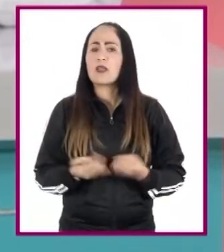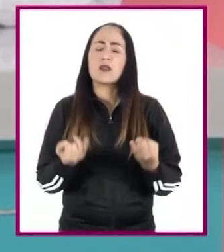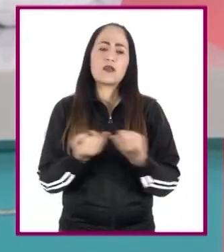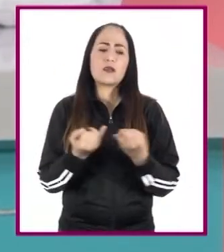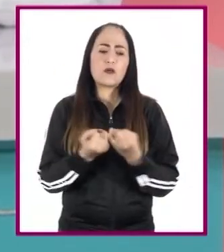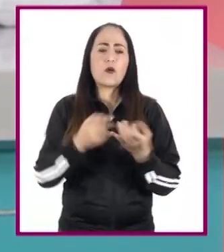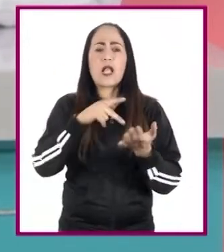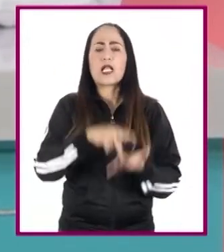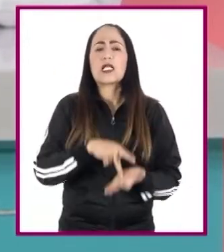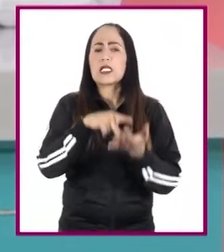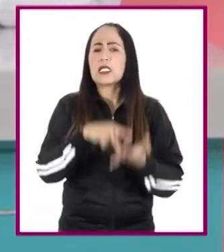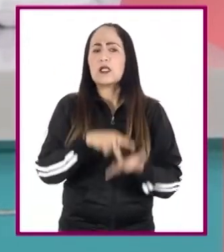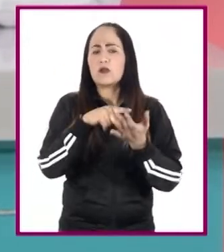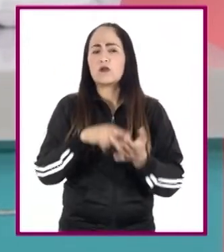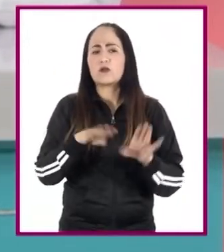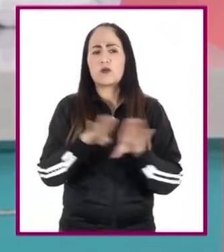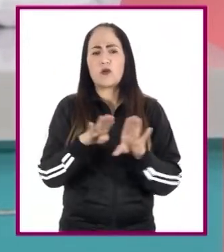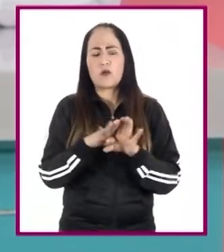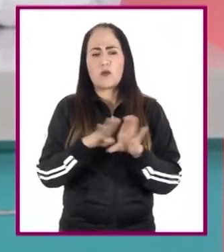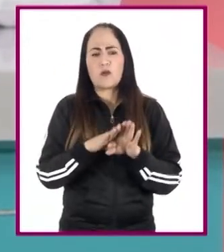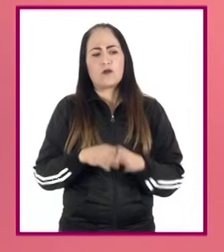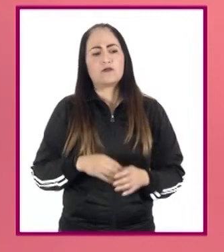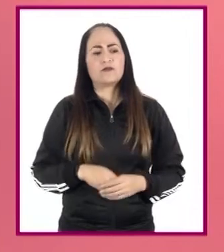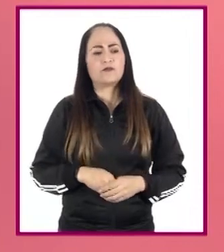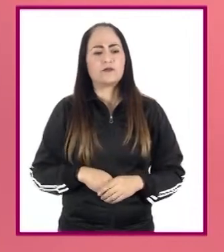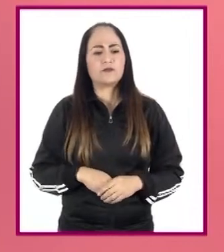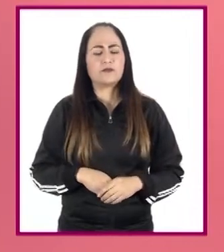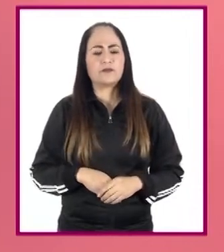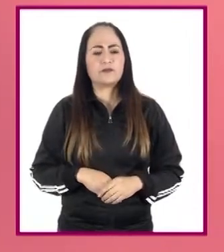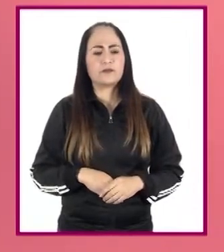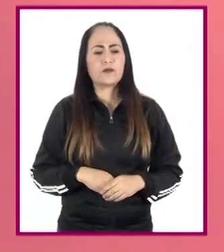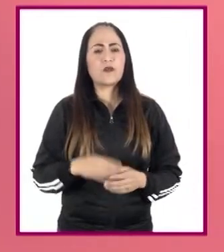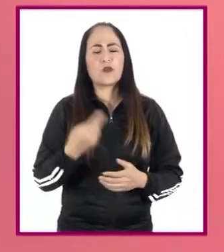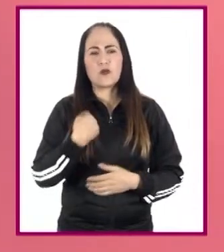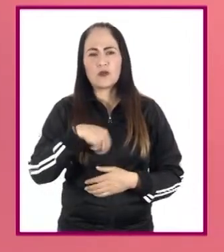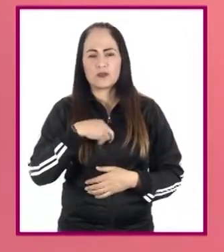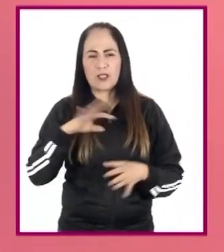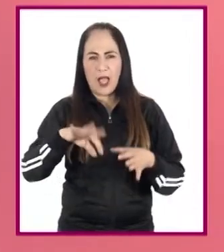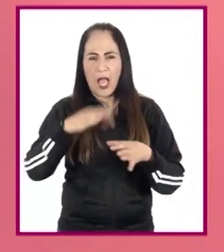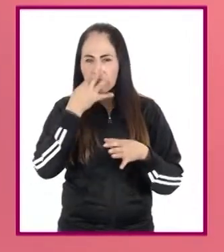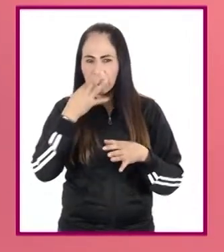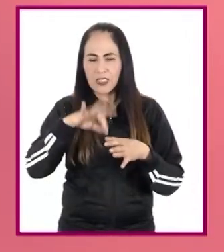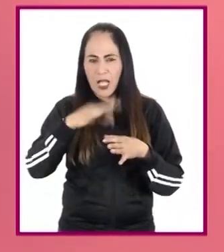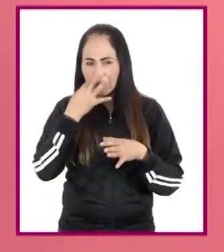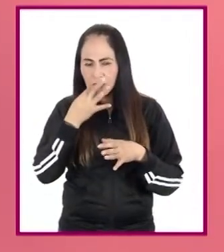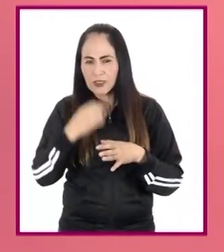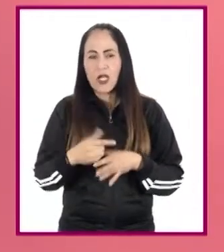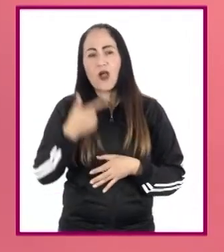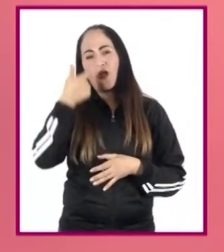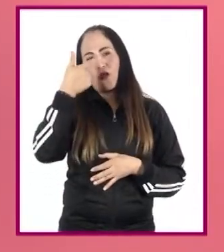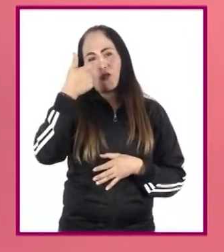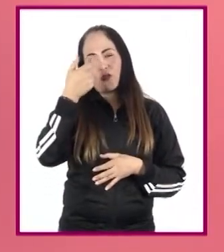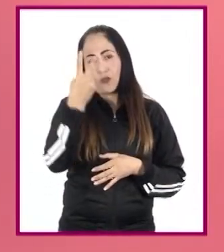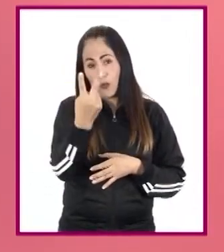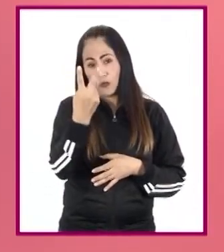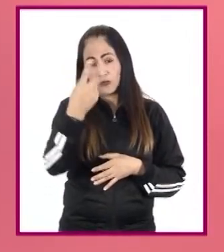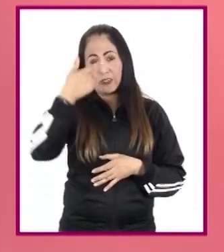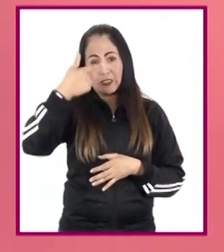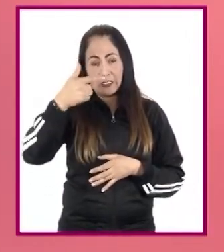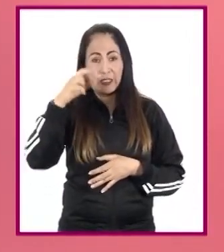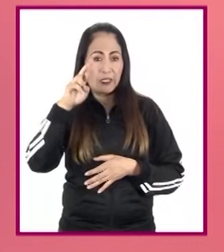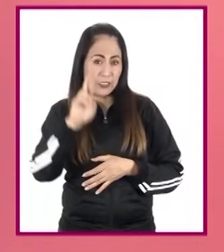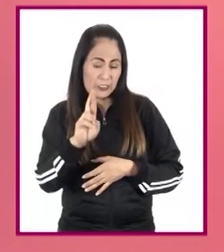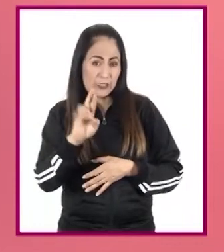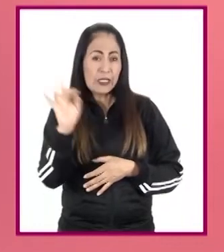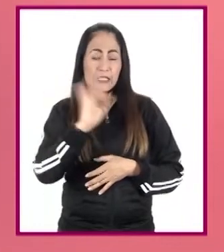energético utilizando la balanza. Nosotros utilizaremos frituras, son 2 gramos. En caso de que no puedan